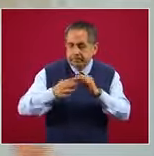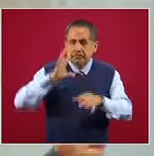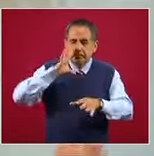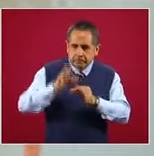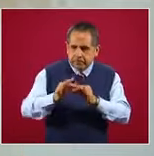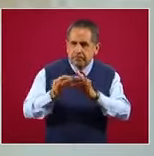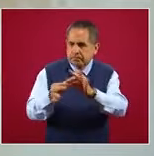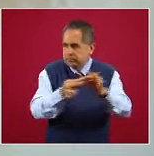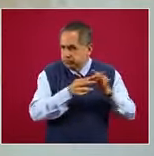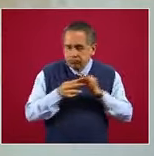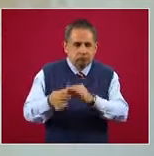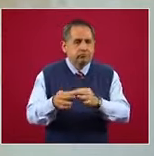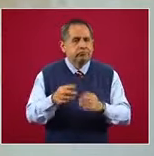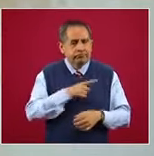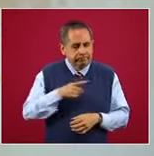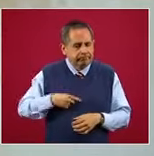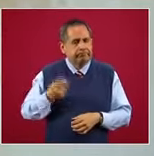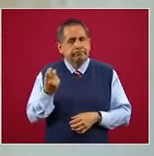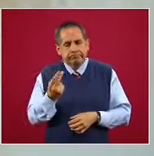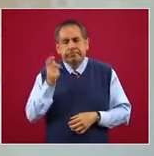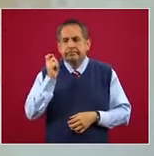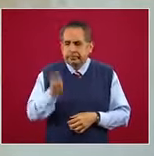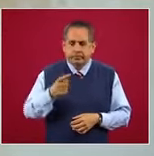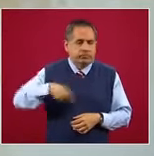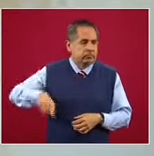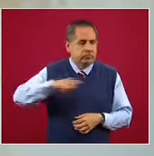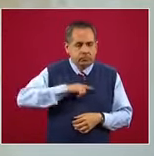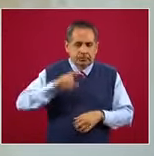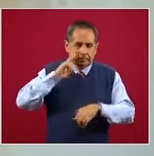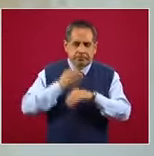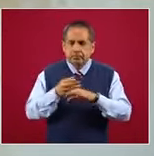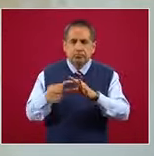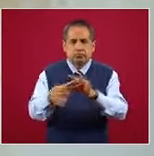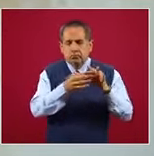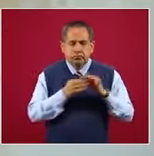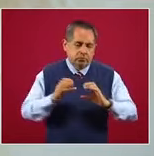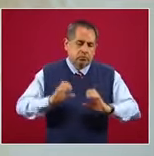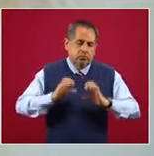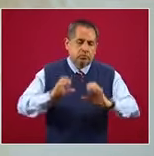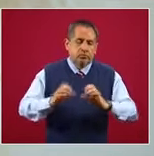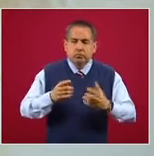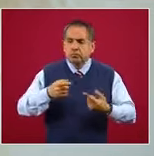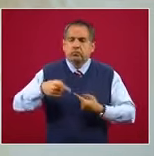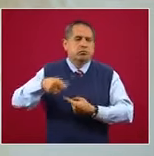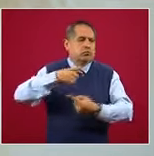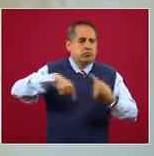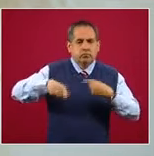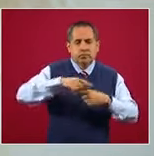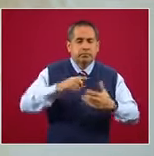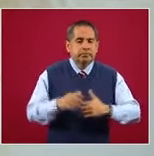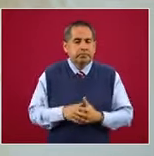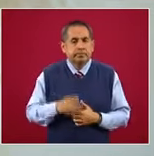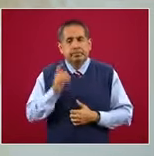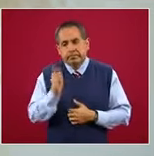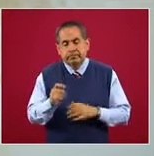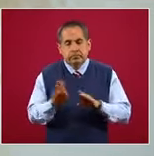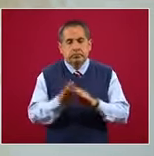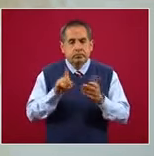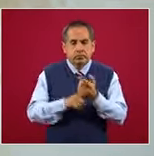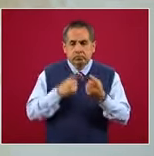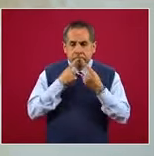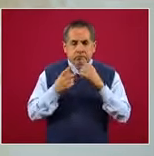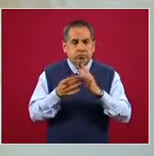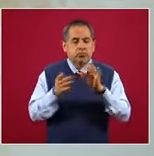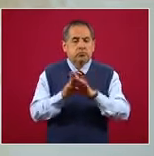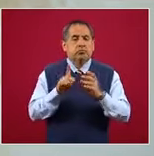Todos, todas debemos y tenemos la oportunidad de ser corresponsables, cuidarnos unos a otros. Y en la medida de que